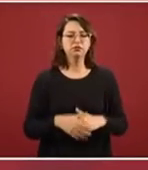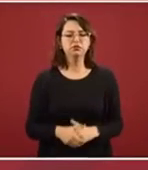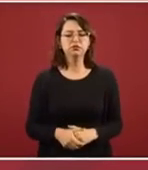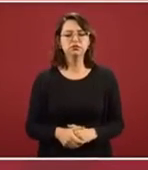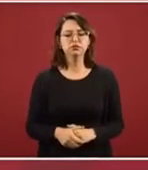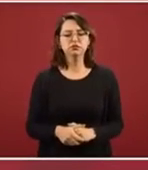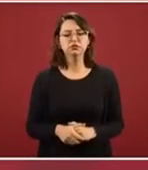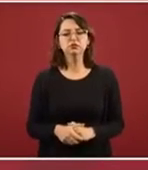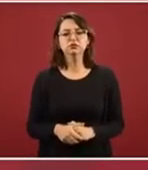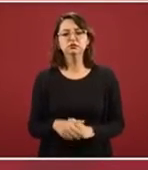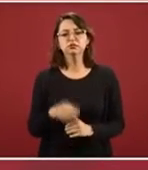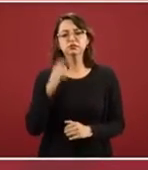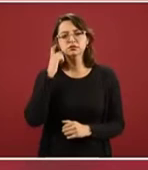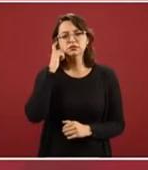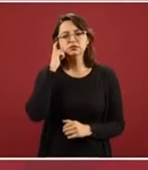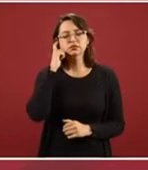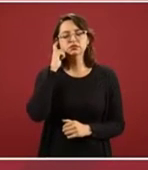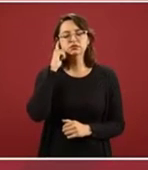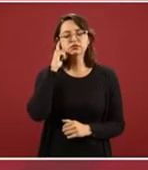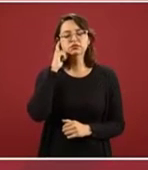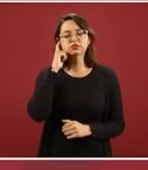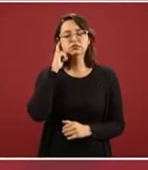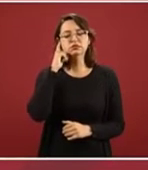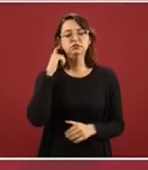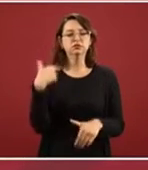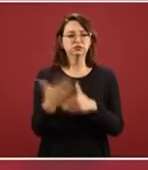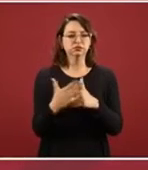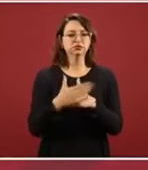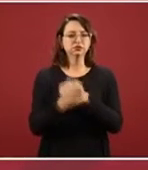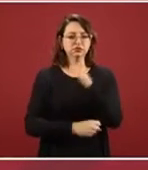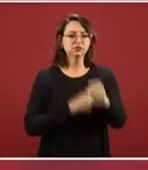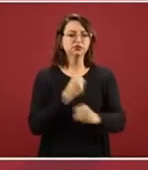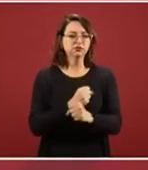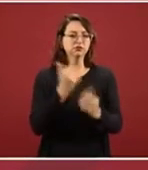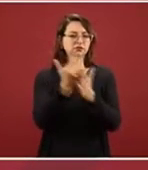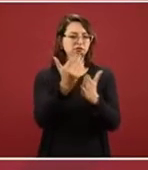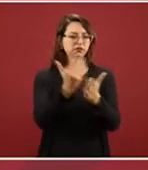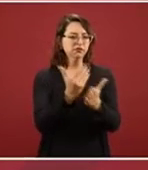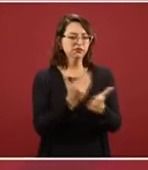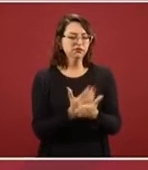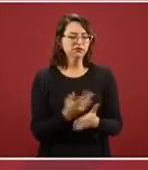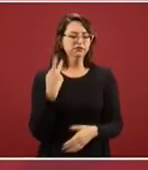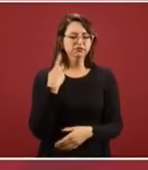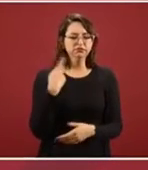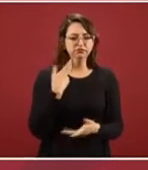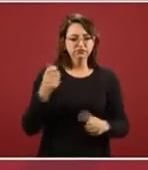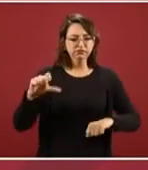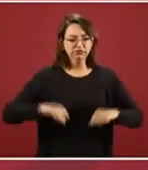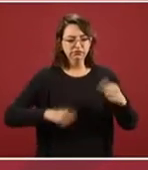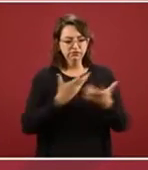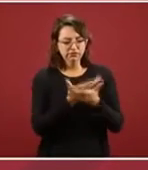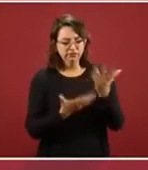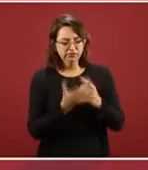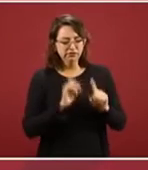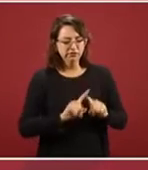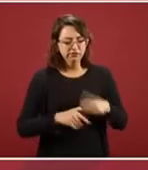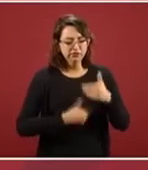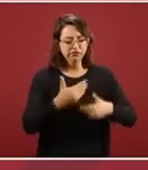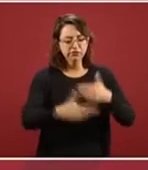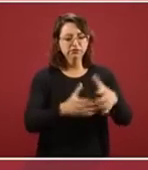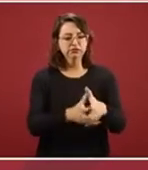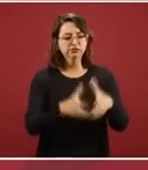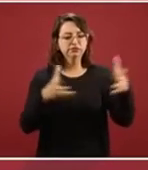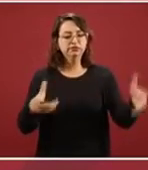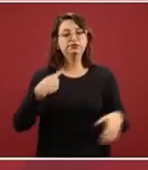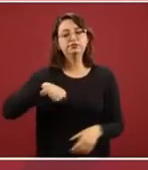que vamos a llevar a cabo el año próximo, la política de crecimiento. Y estamos